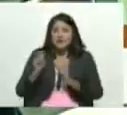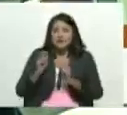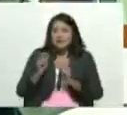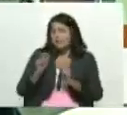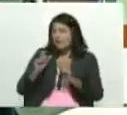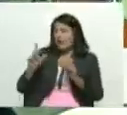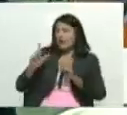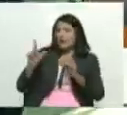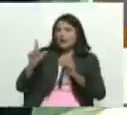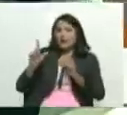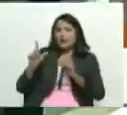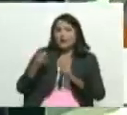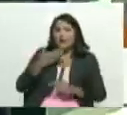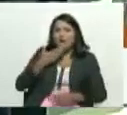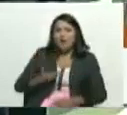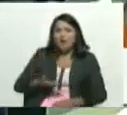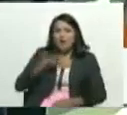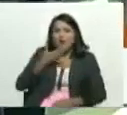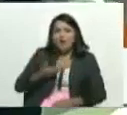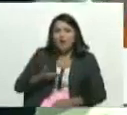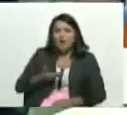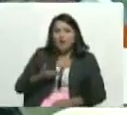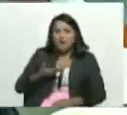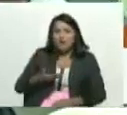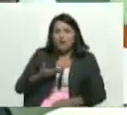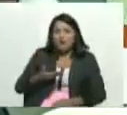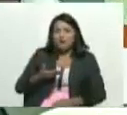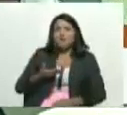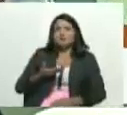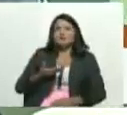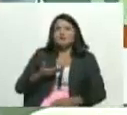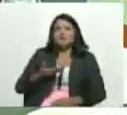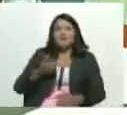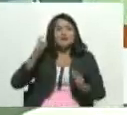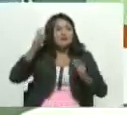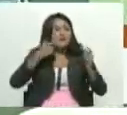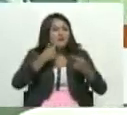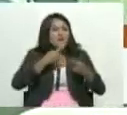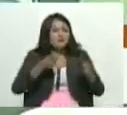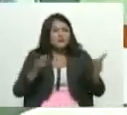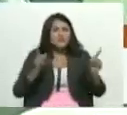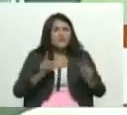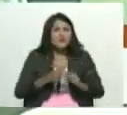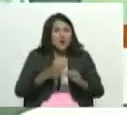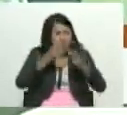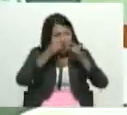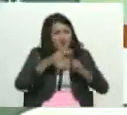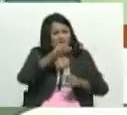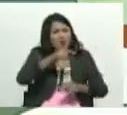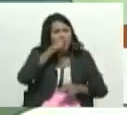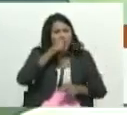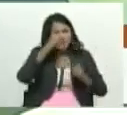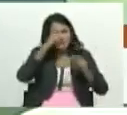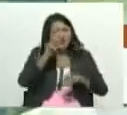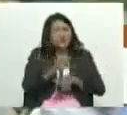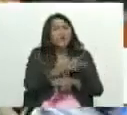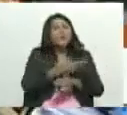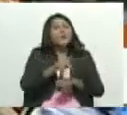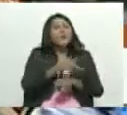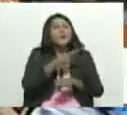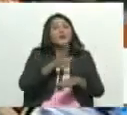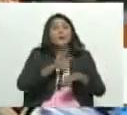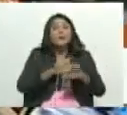se pegaron porque abiertos y Chávez decía eso no homenaje a ese poeta Porque primero